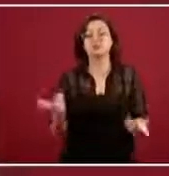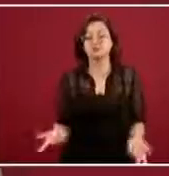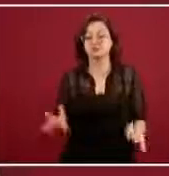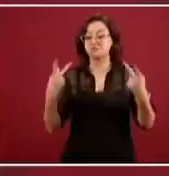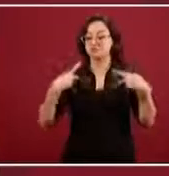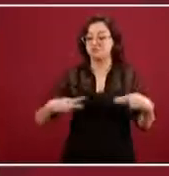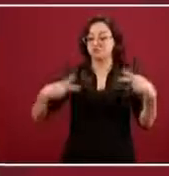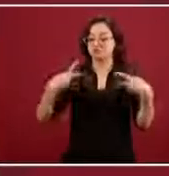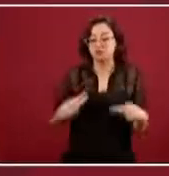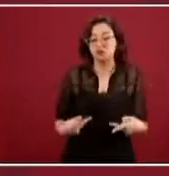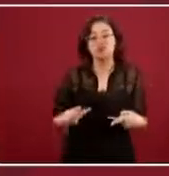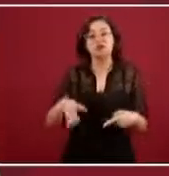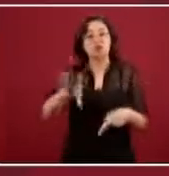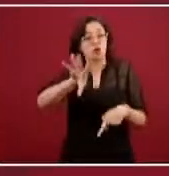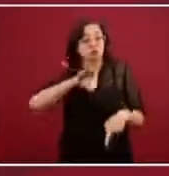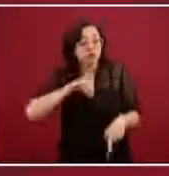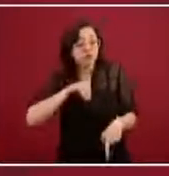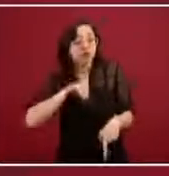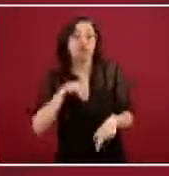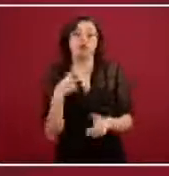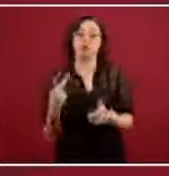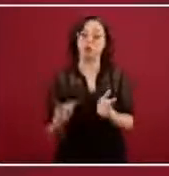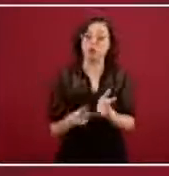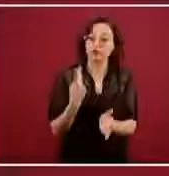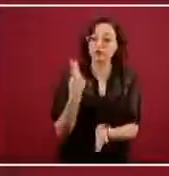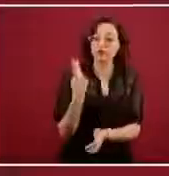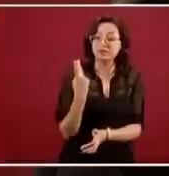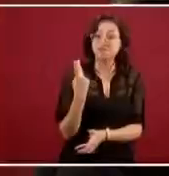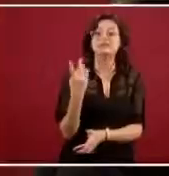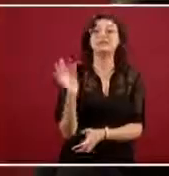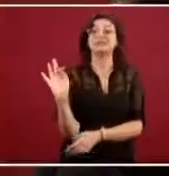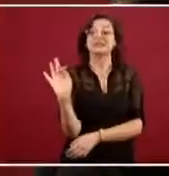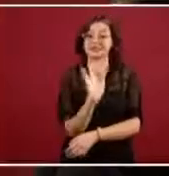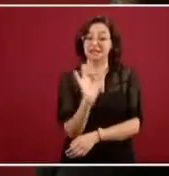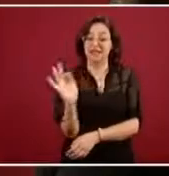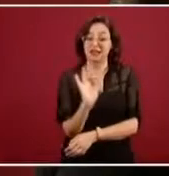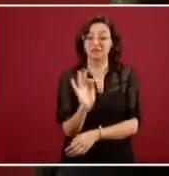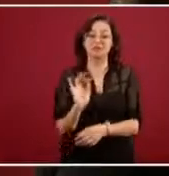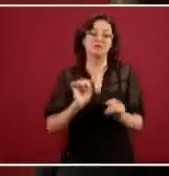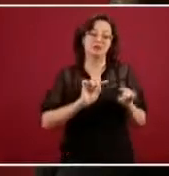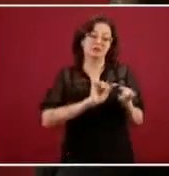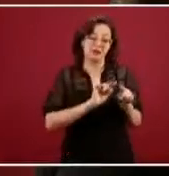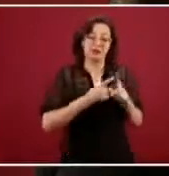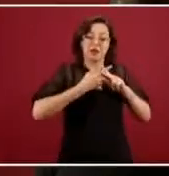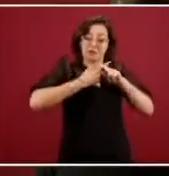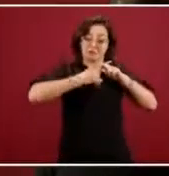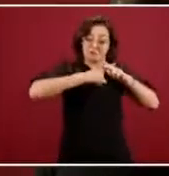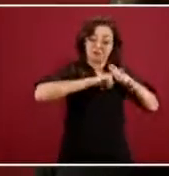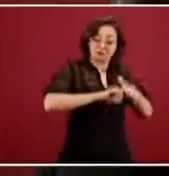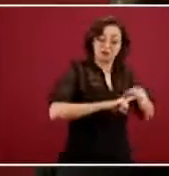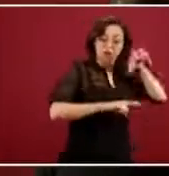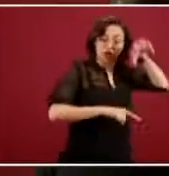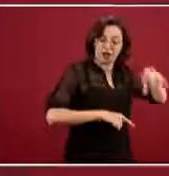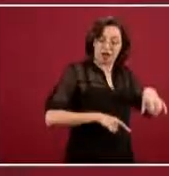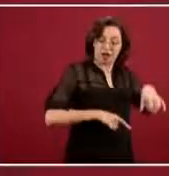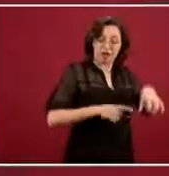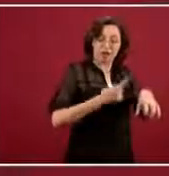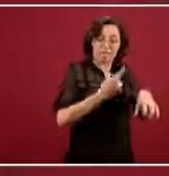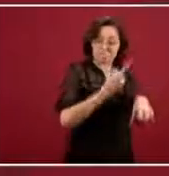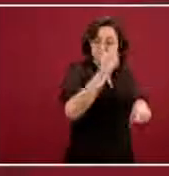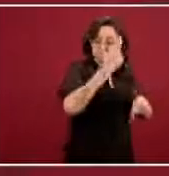tengan inmunidad, puede ocurrir que una vez que la epidemia, en esta